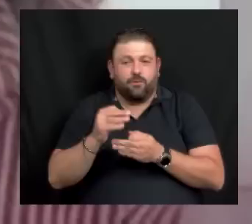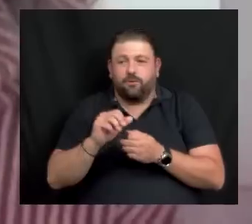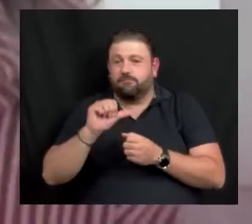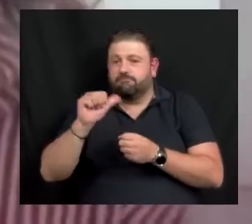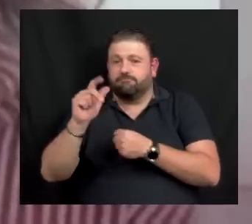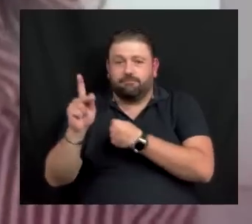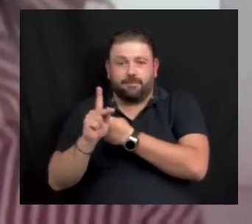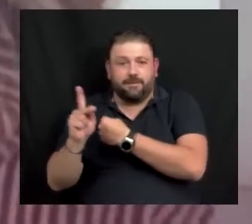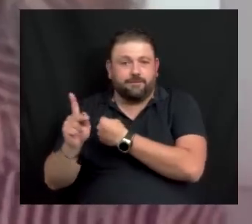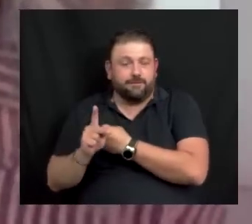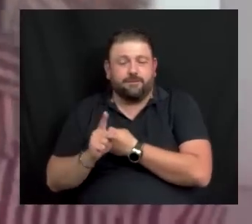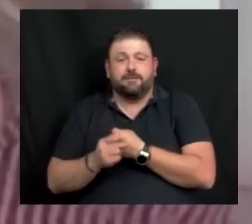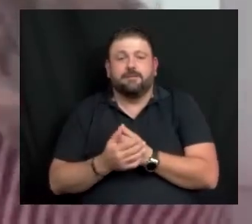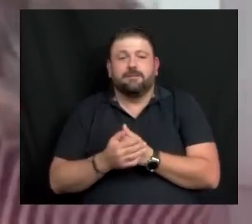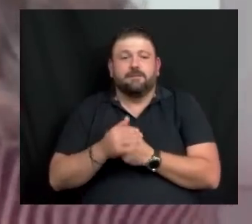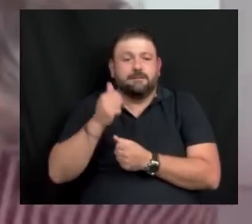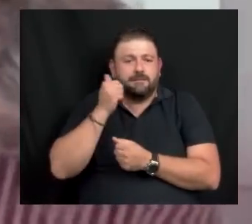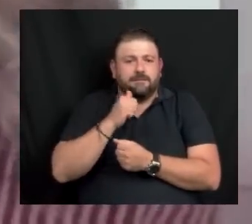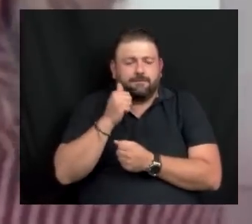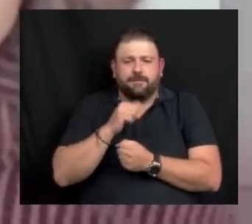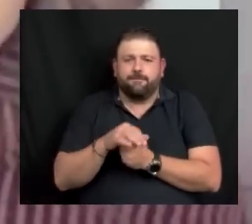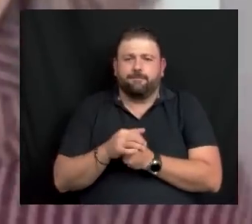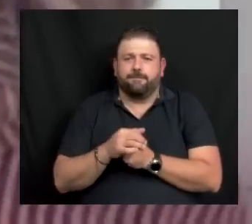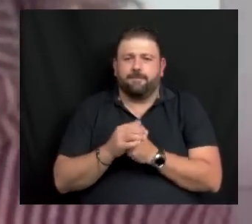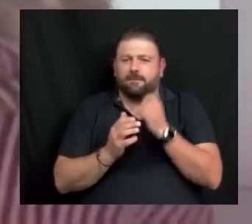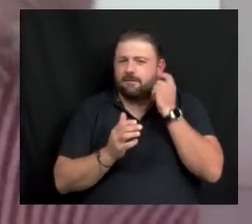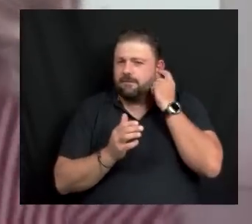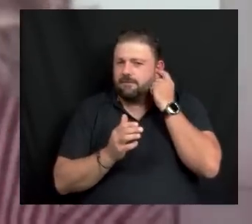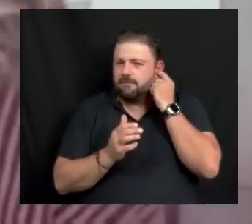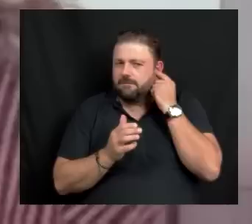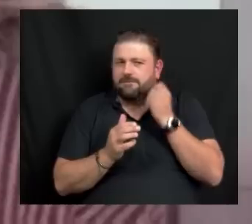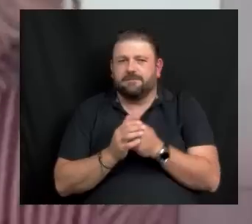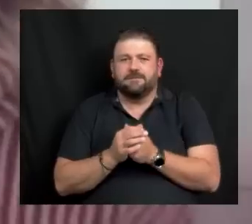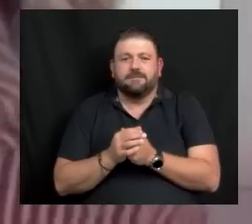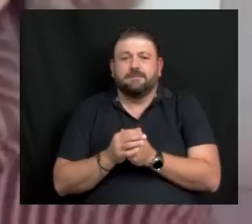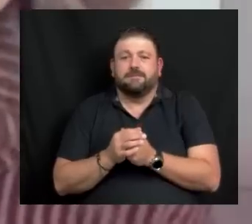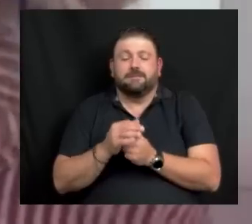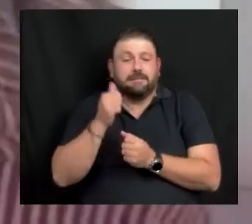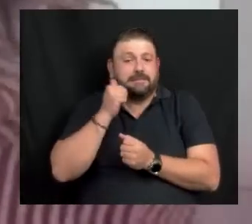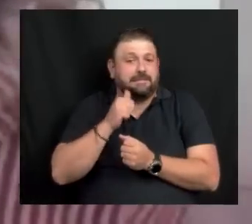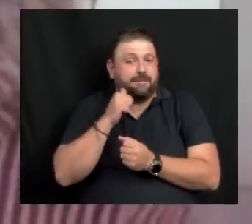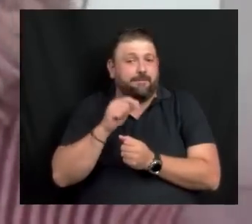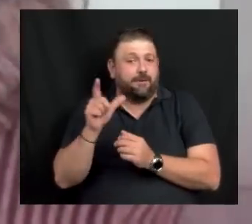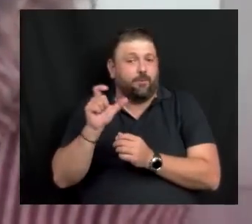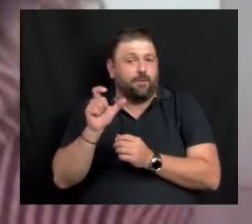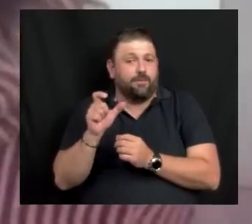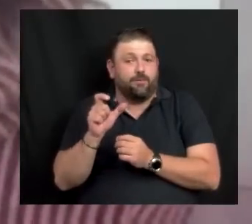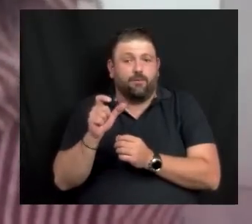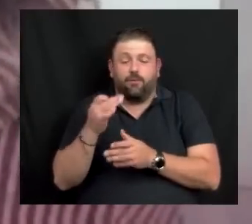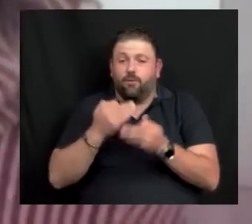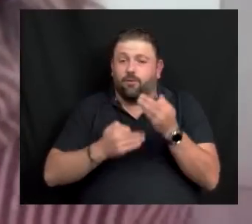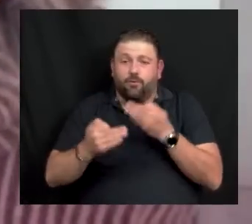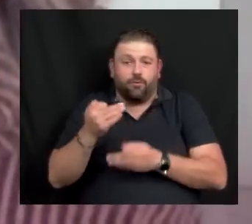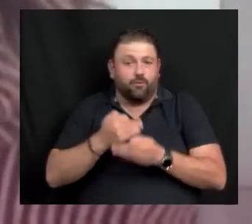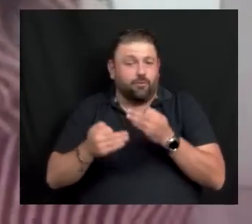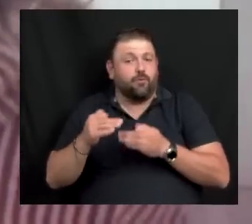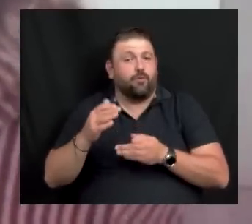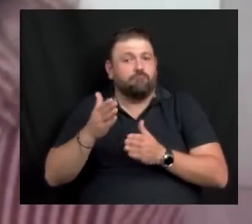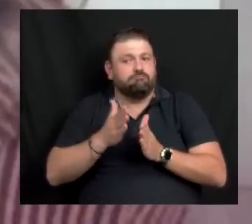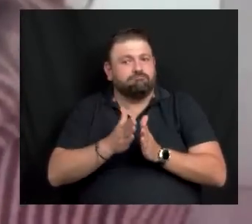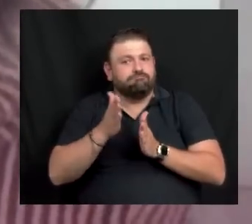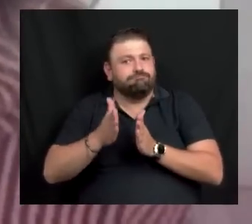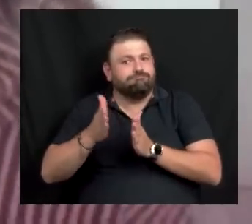en julio y agosto. ¿Fechas donde lo has dicho? Todavía no, estos se lanzan, sí, esto tiene, para nosotros todo